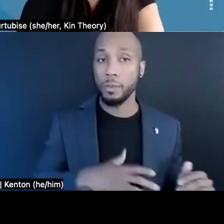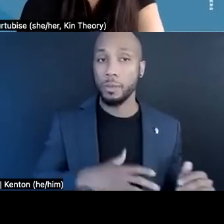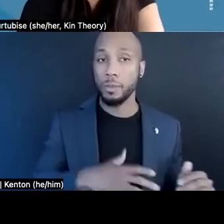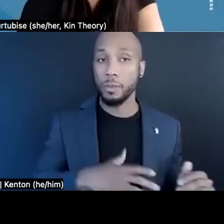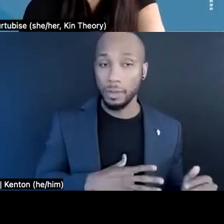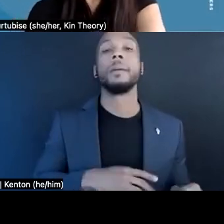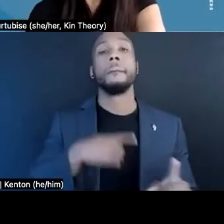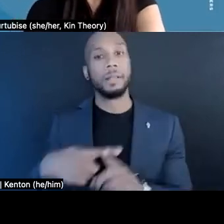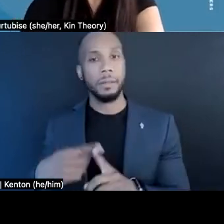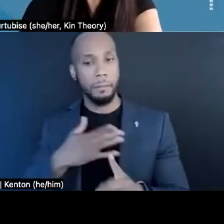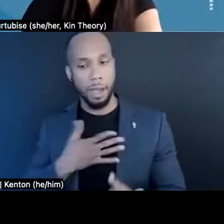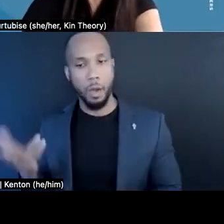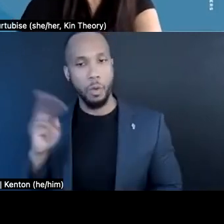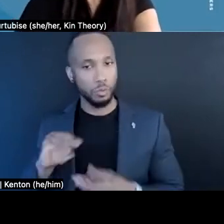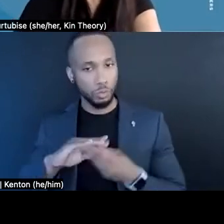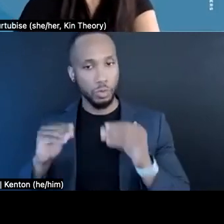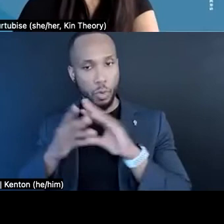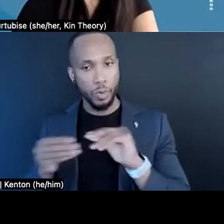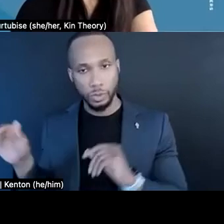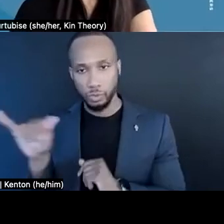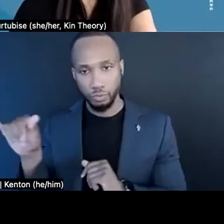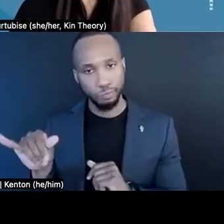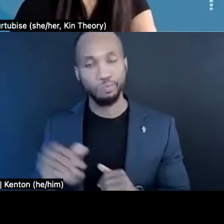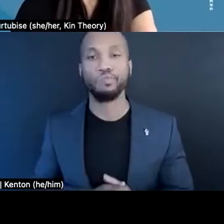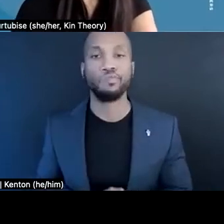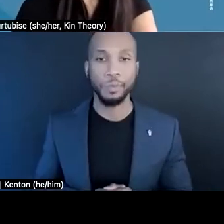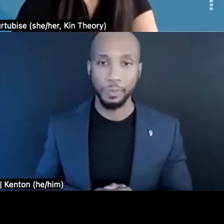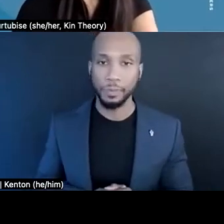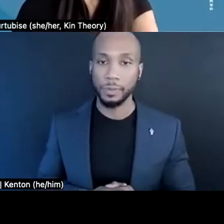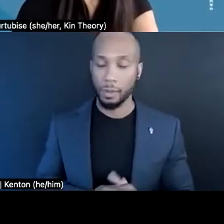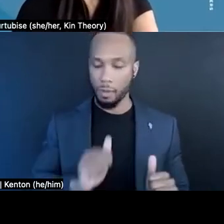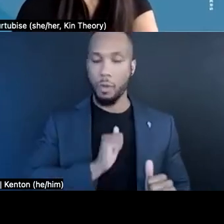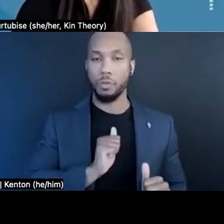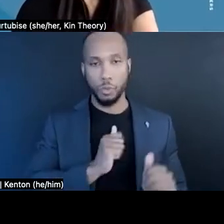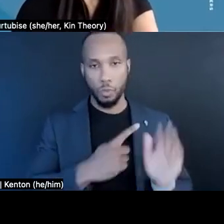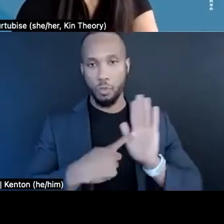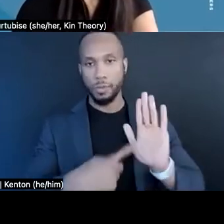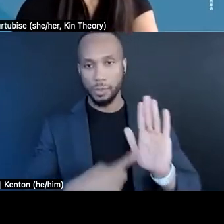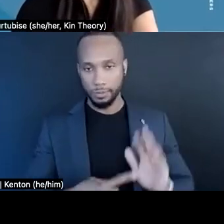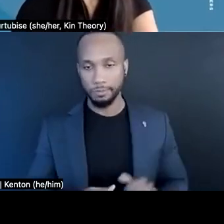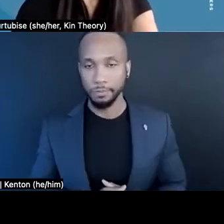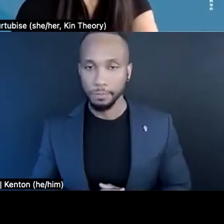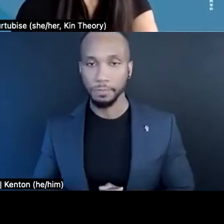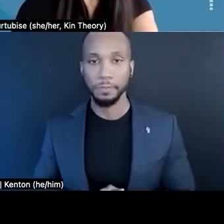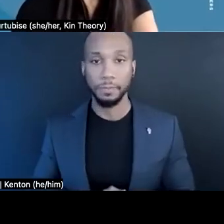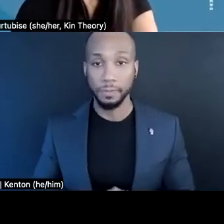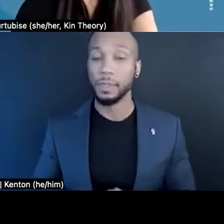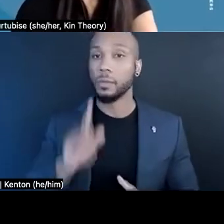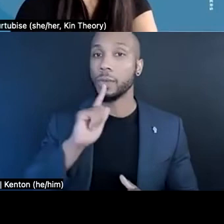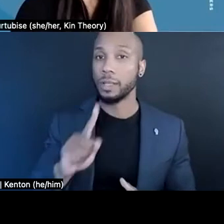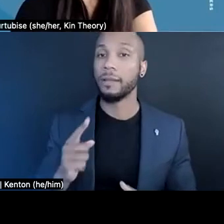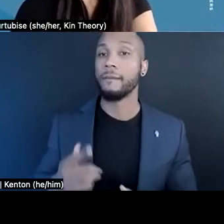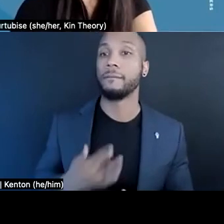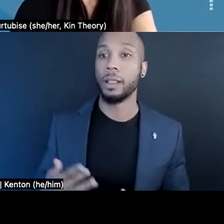mi propia historia y autorrepresentarme y sentir que